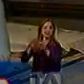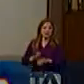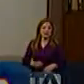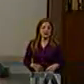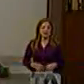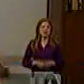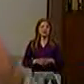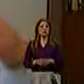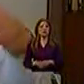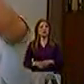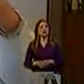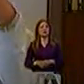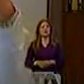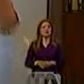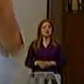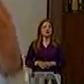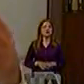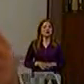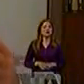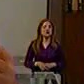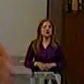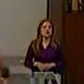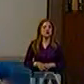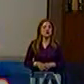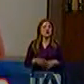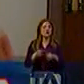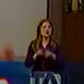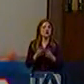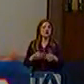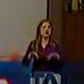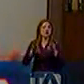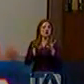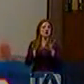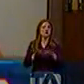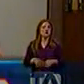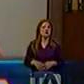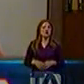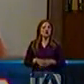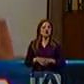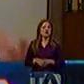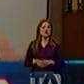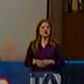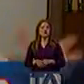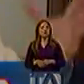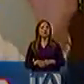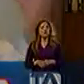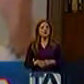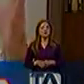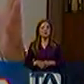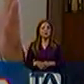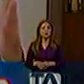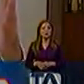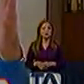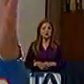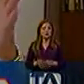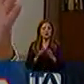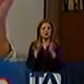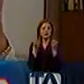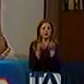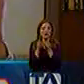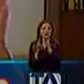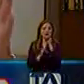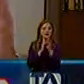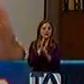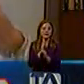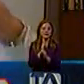alternativa. Pero adicionalmente a esto sería conveniente el obtener de los organismos internacionales